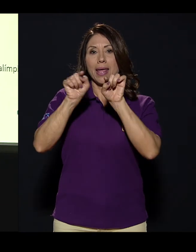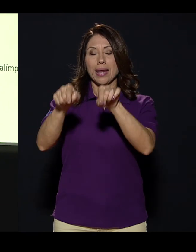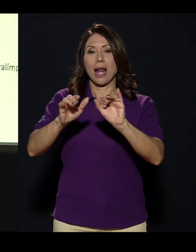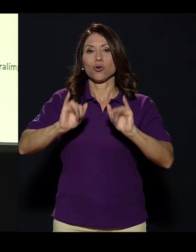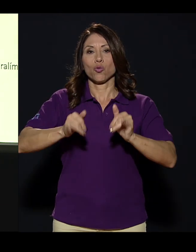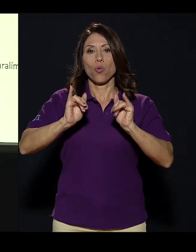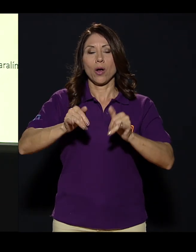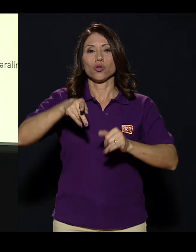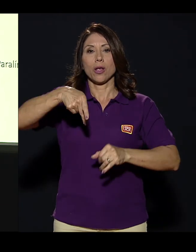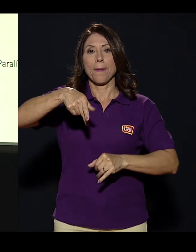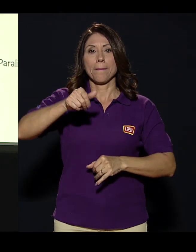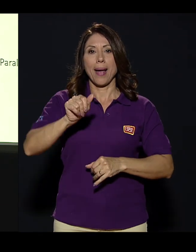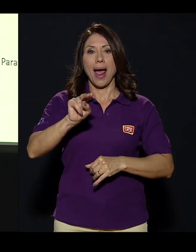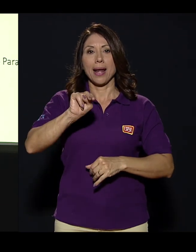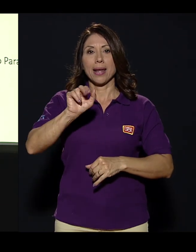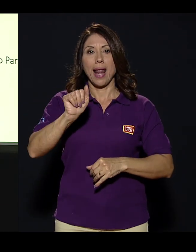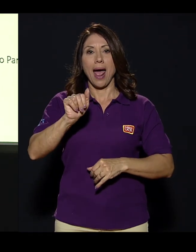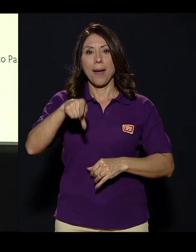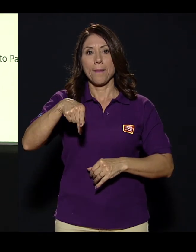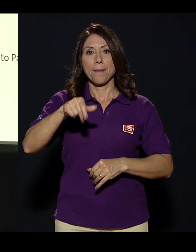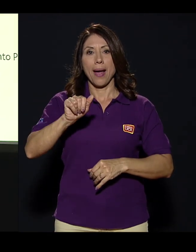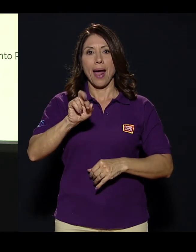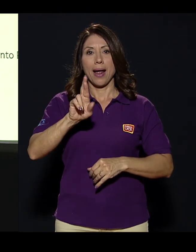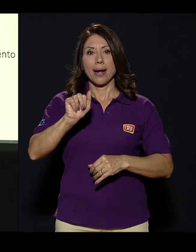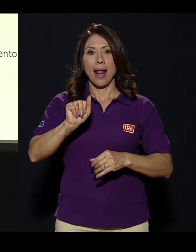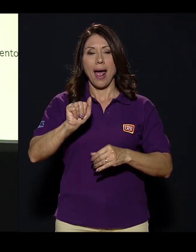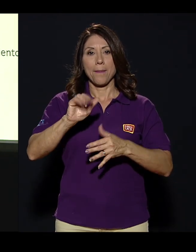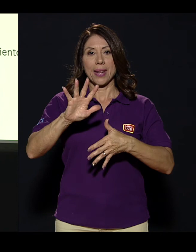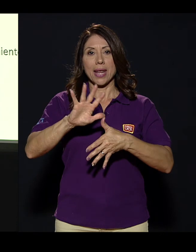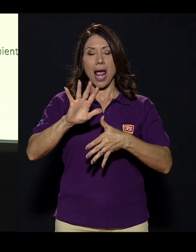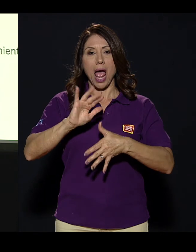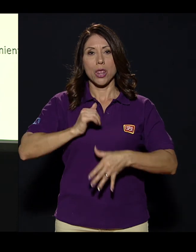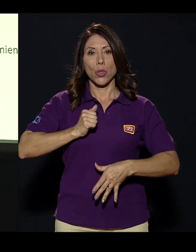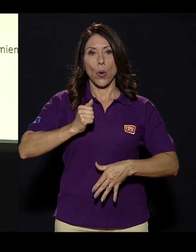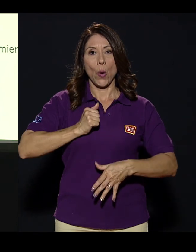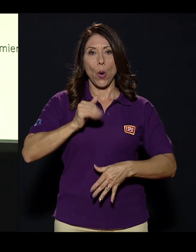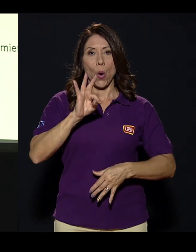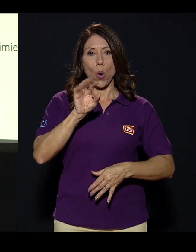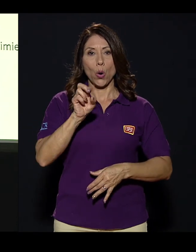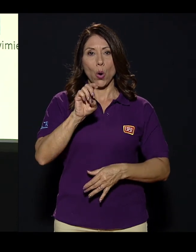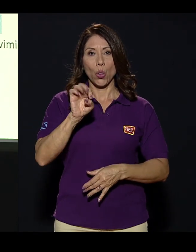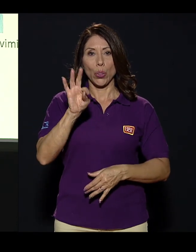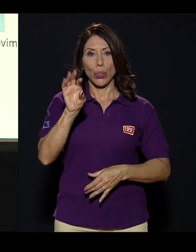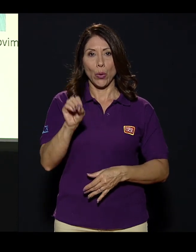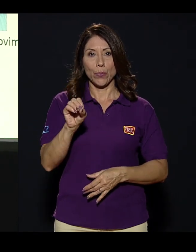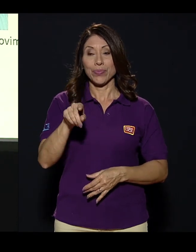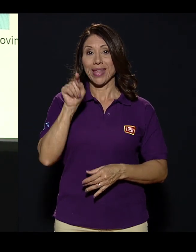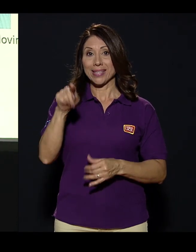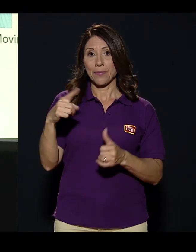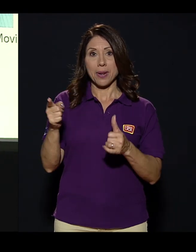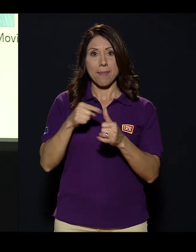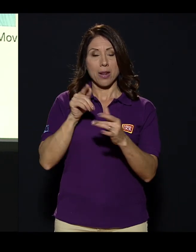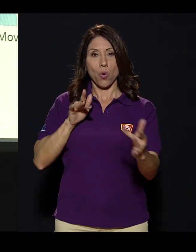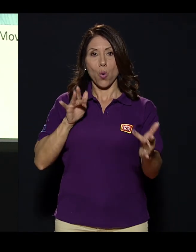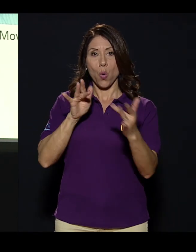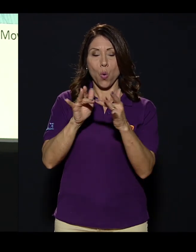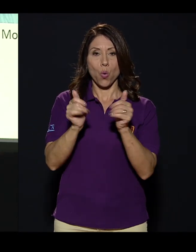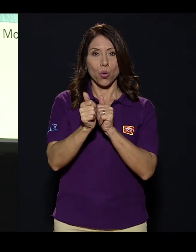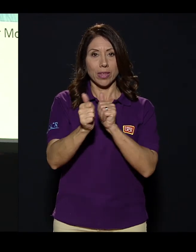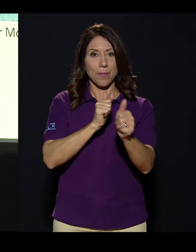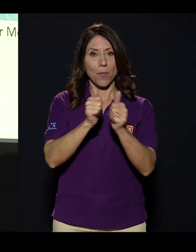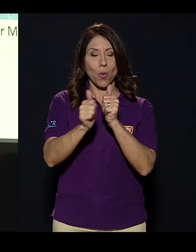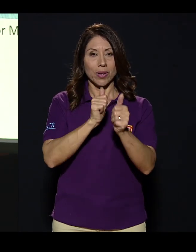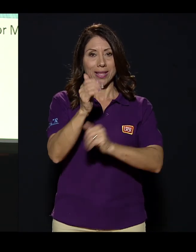deporte de discapacidad, con el deporte paralímpico para personas con discapacidad. No había